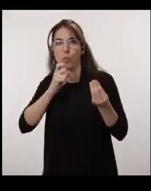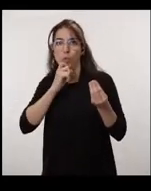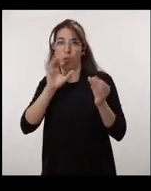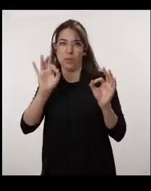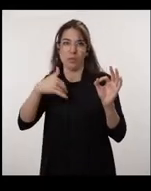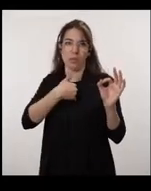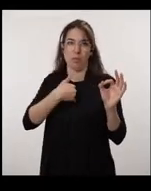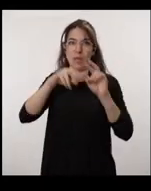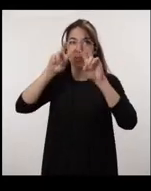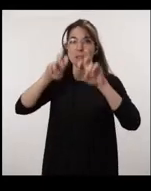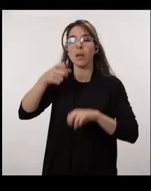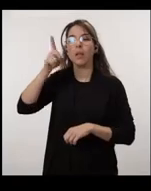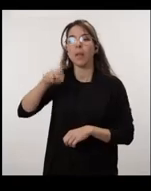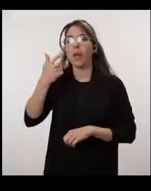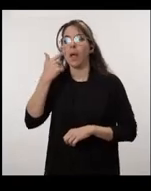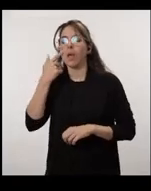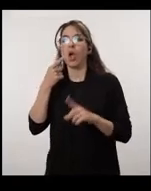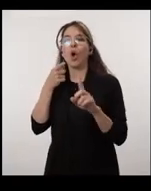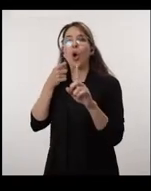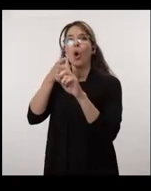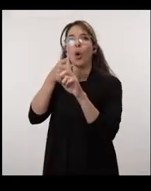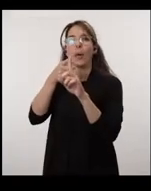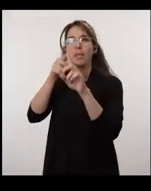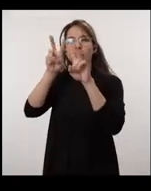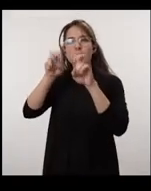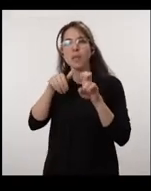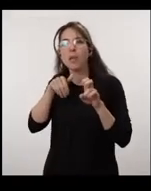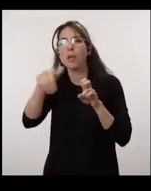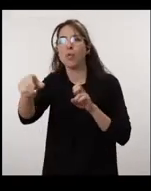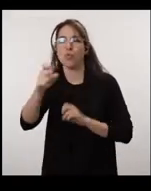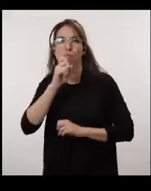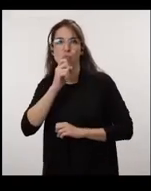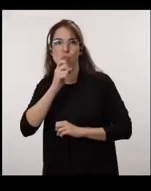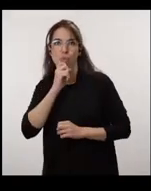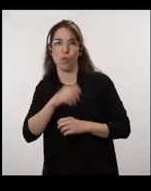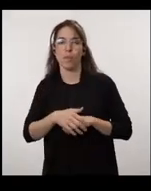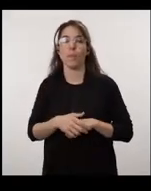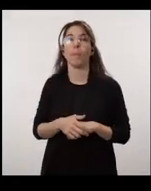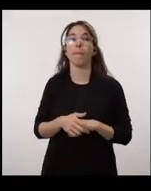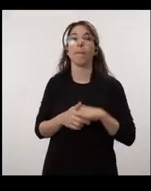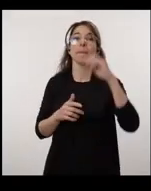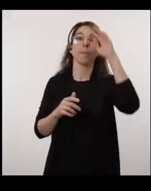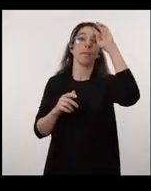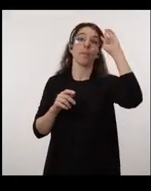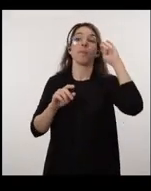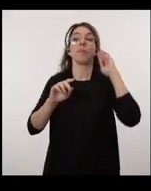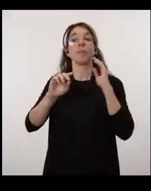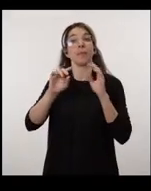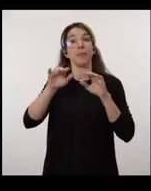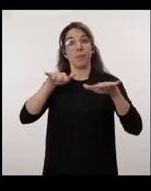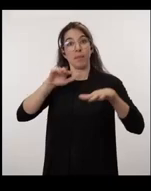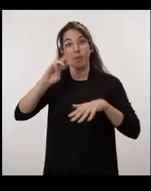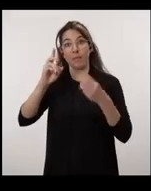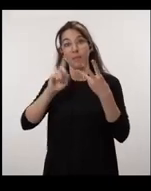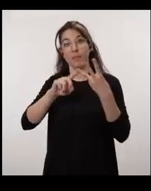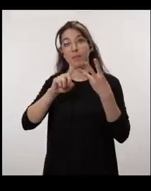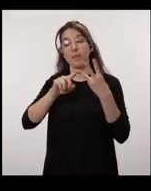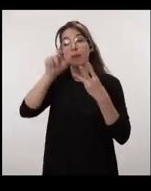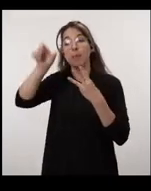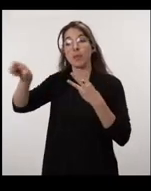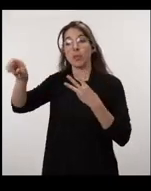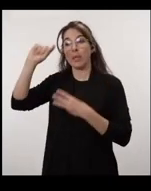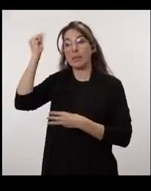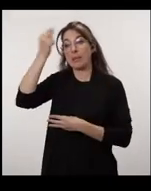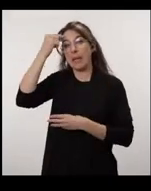investigadores y sobre todo fijarse objetivos de investigación a largo en la tercera acción lo que hacemos es retener el talento investigador